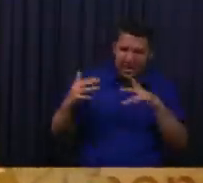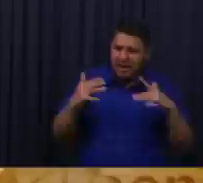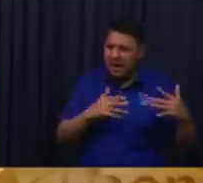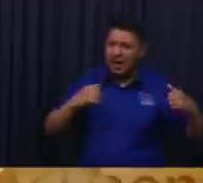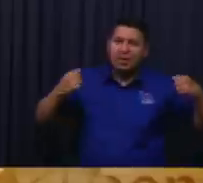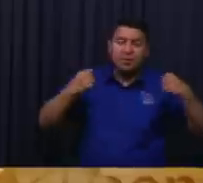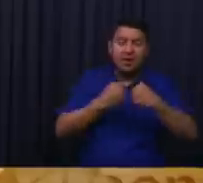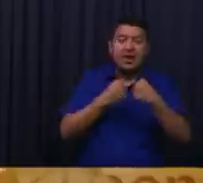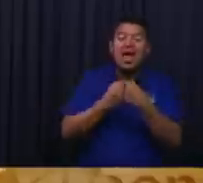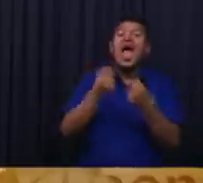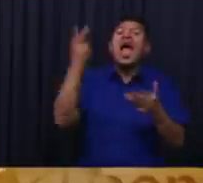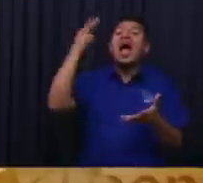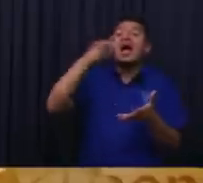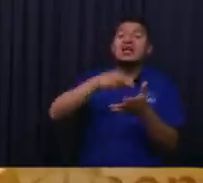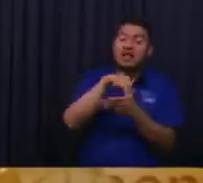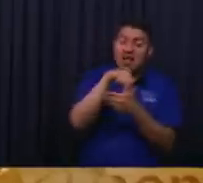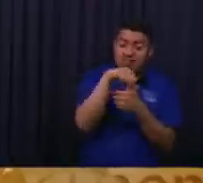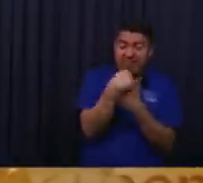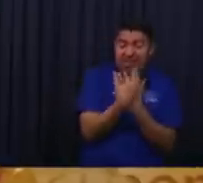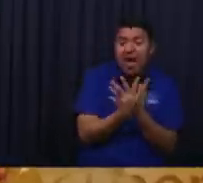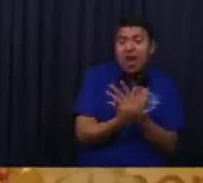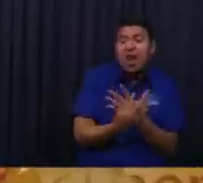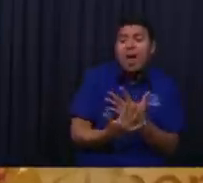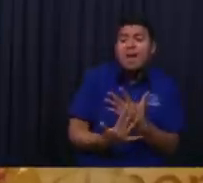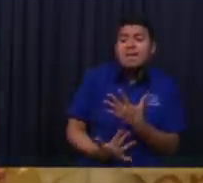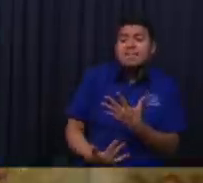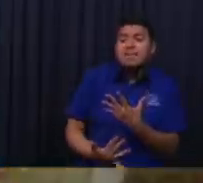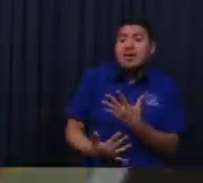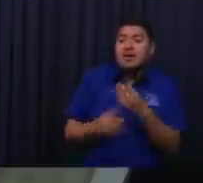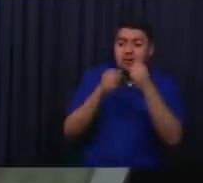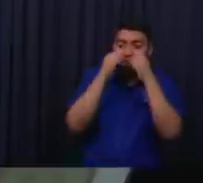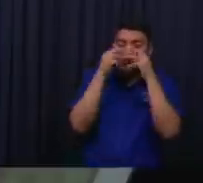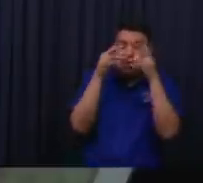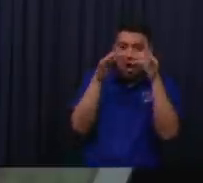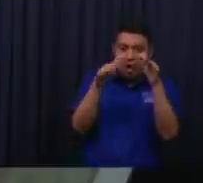derramar vuestra sangre. Ay, hermano, entonces me voy a cortar las venas. No seas